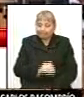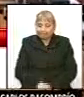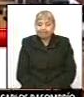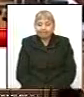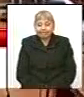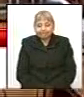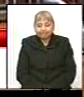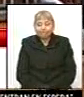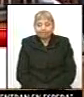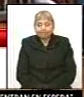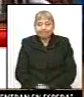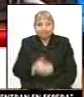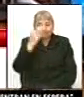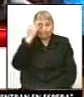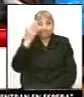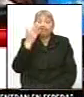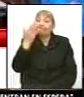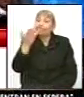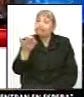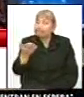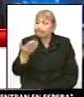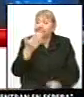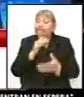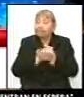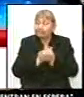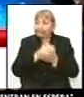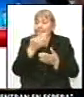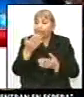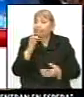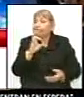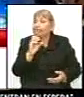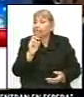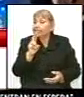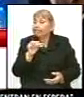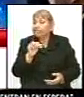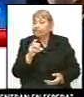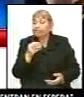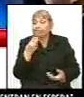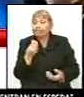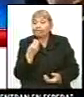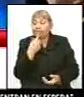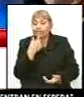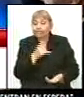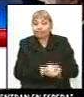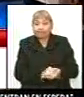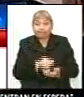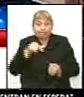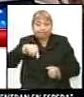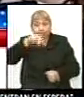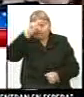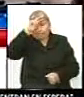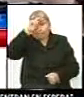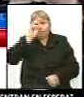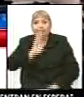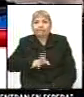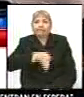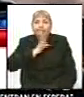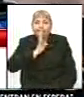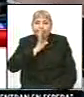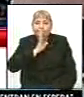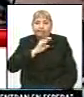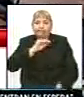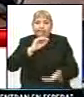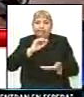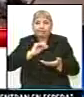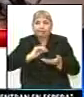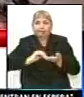quiero saludar la iniciativa de la congresista Foronda, puesto que para el país hablar de pueblos indígenas